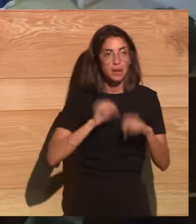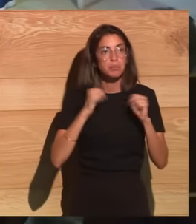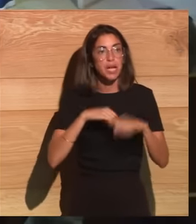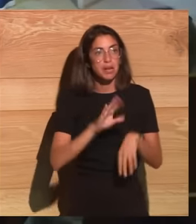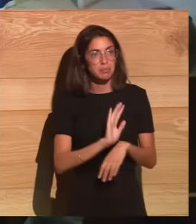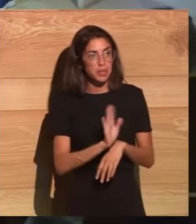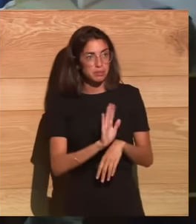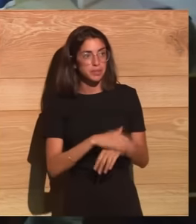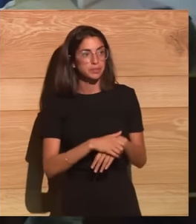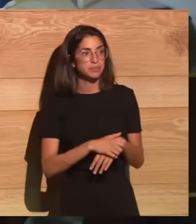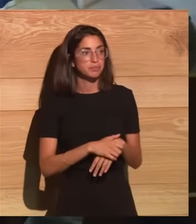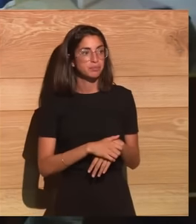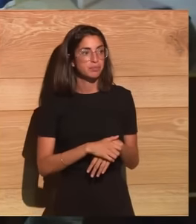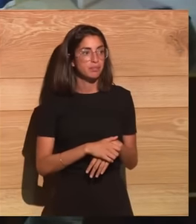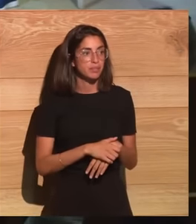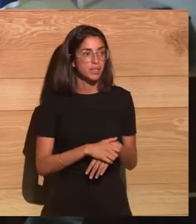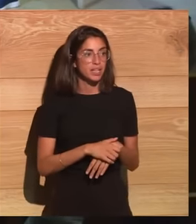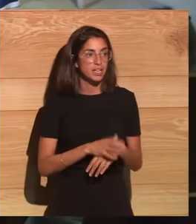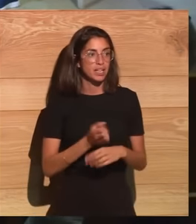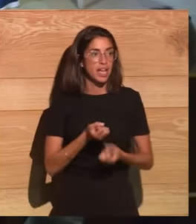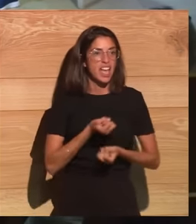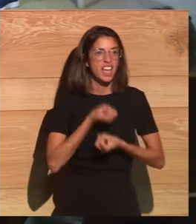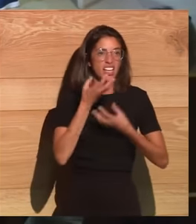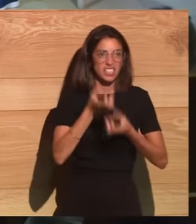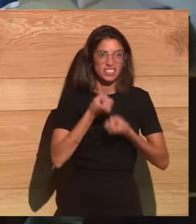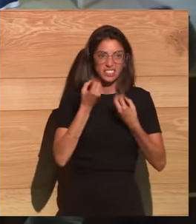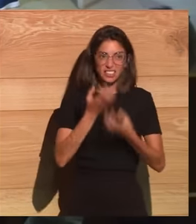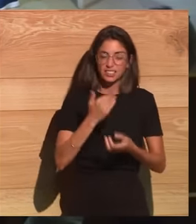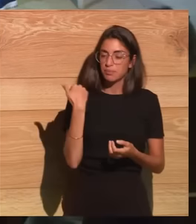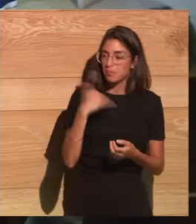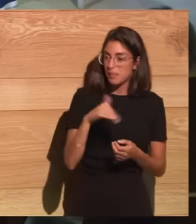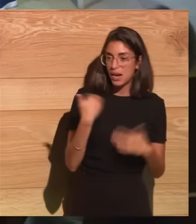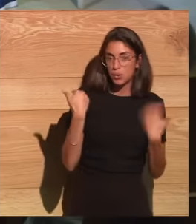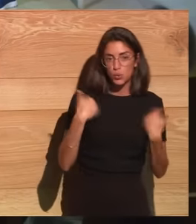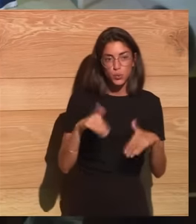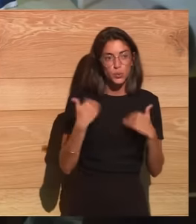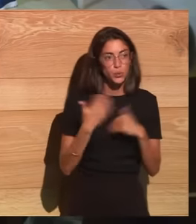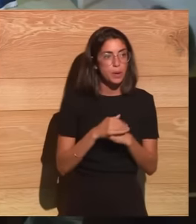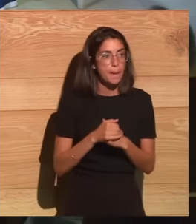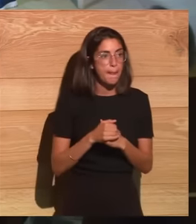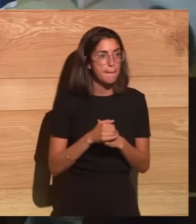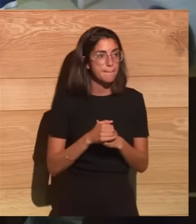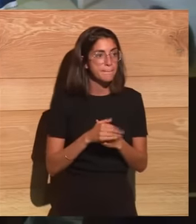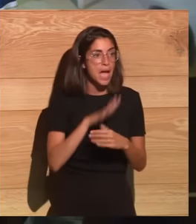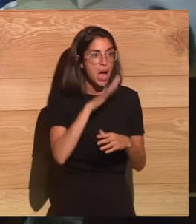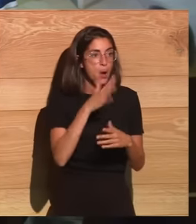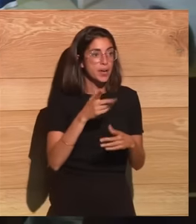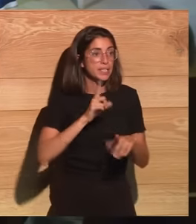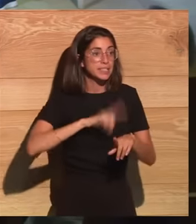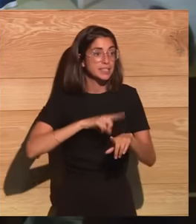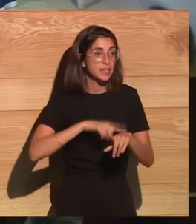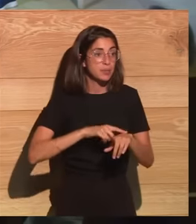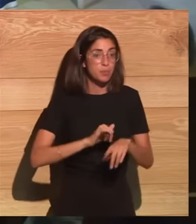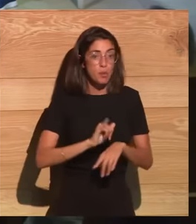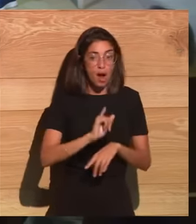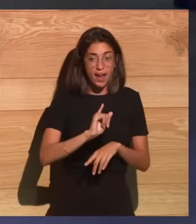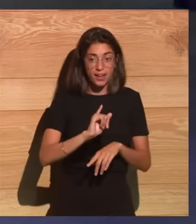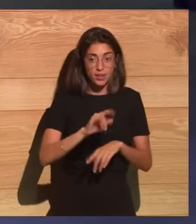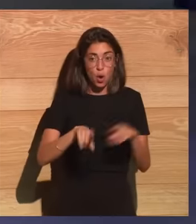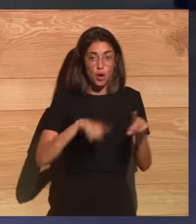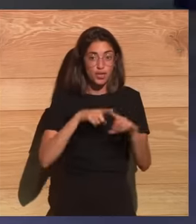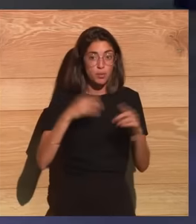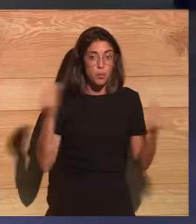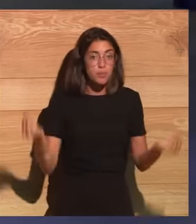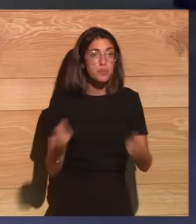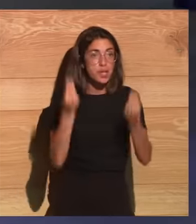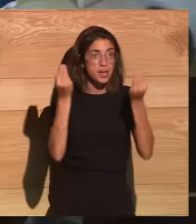Vale, Juan. Es el comentario más antipático, Javi, que me han hecho nunca, ¿eh? Pues aún tenemos tiempo para que alguien lo mejore.